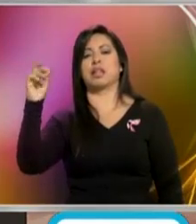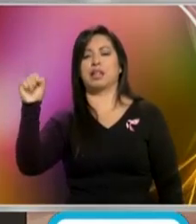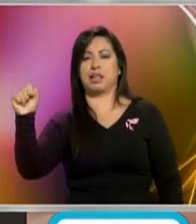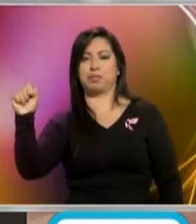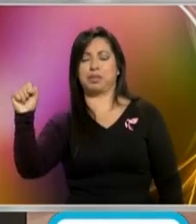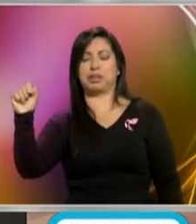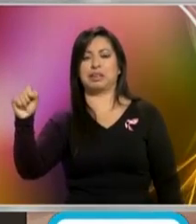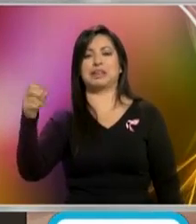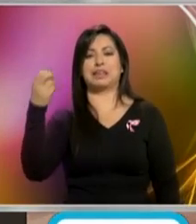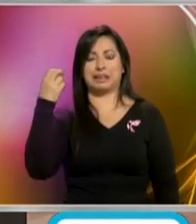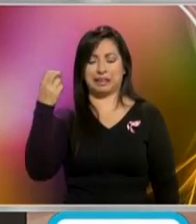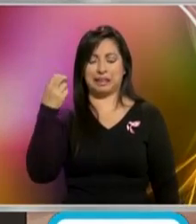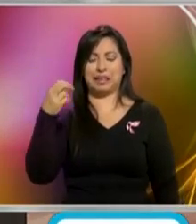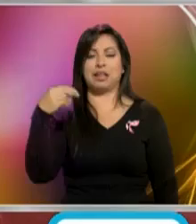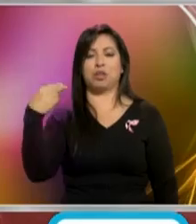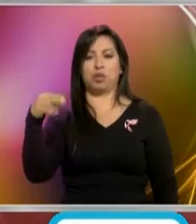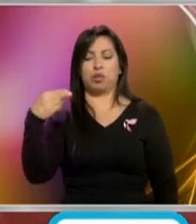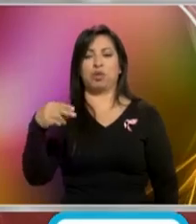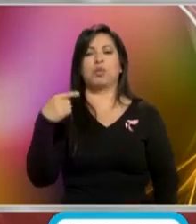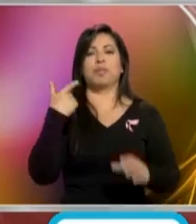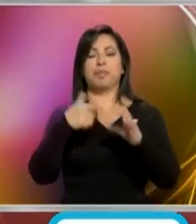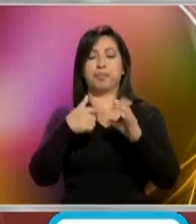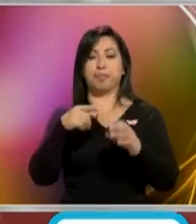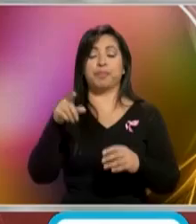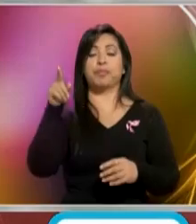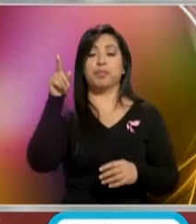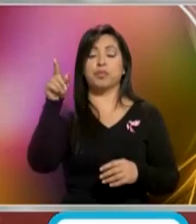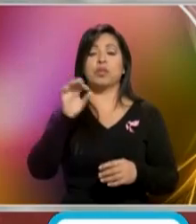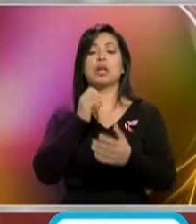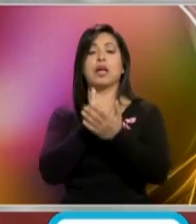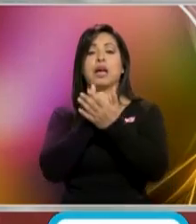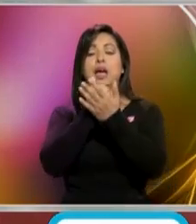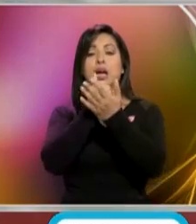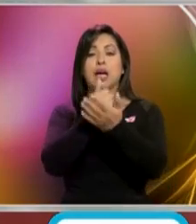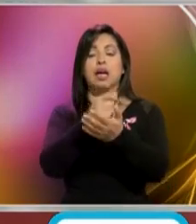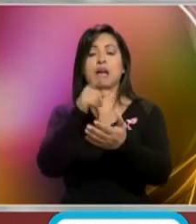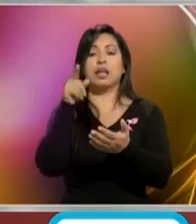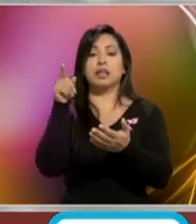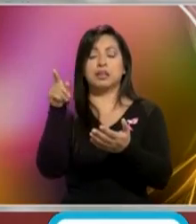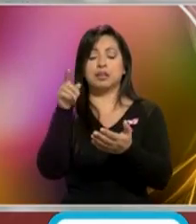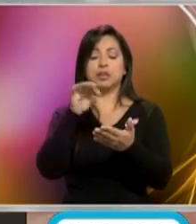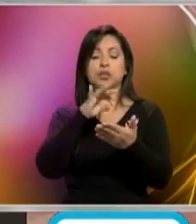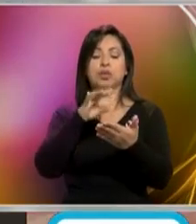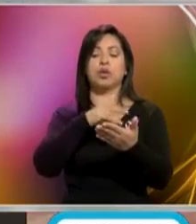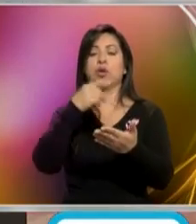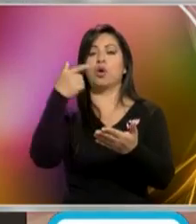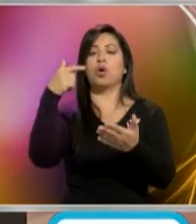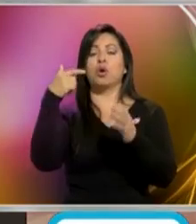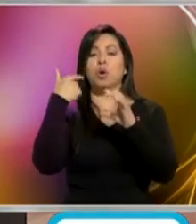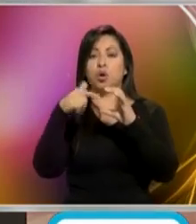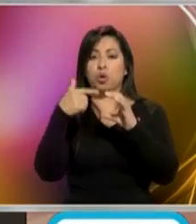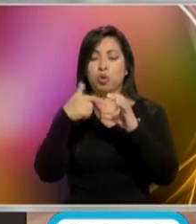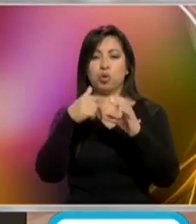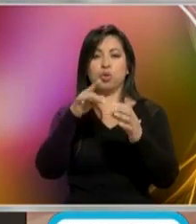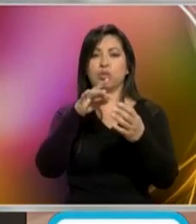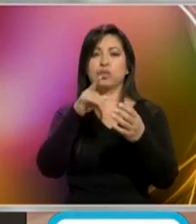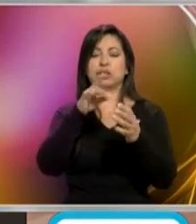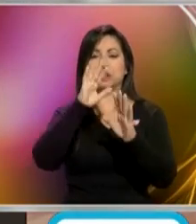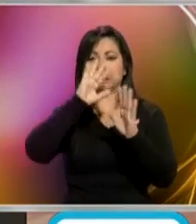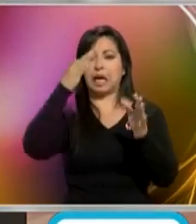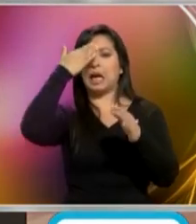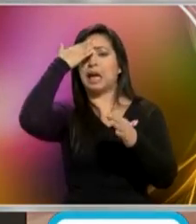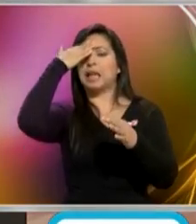cualidad y una gran característica. Lo que hace es que utiliza la información que Google tiene de nosotros para hacer mucho más ricas